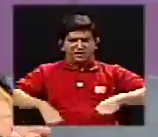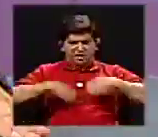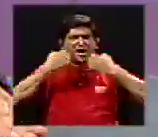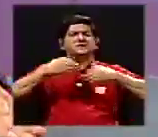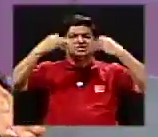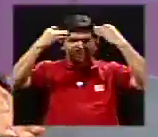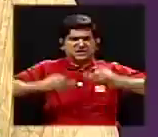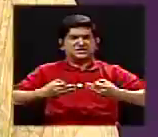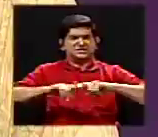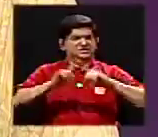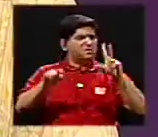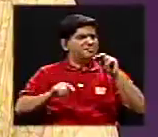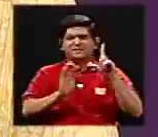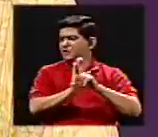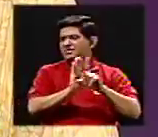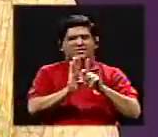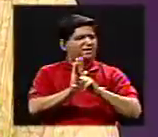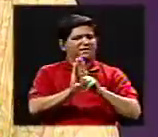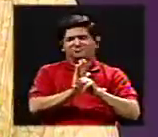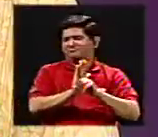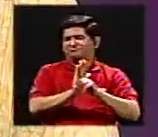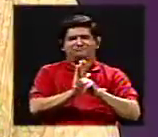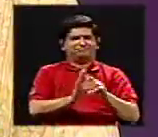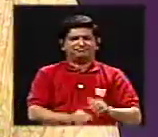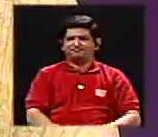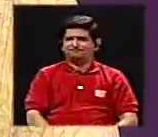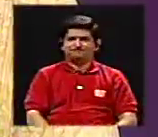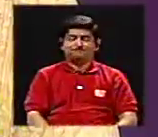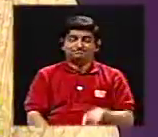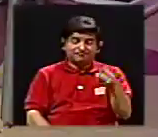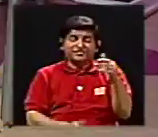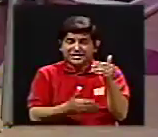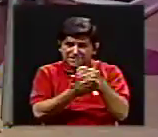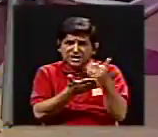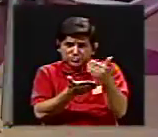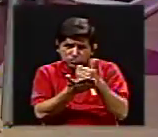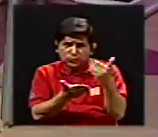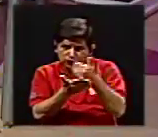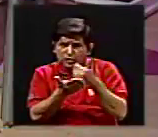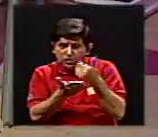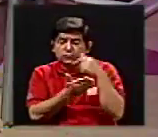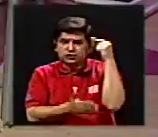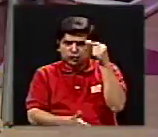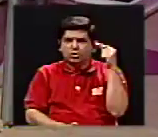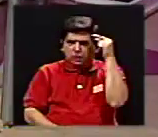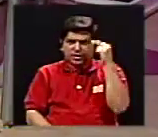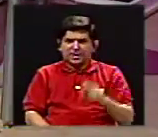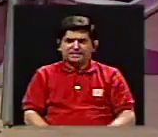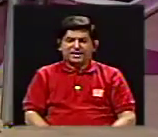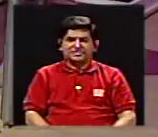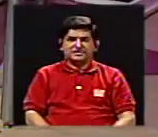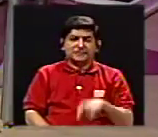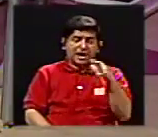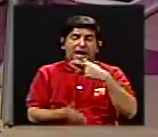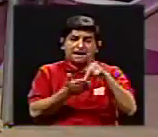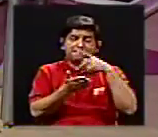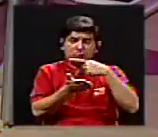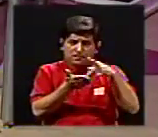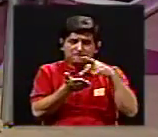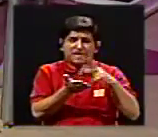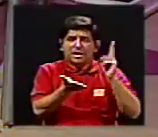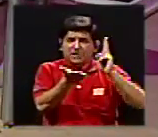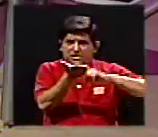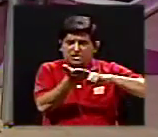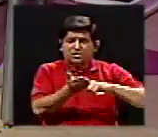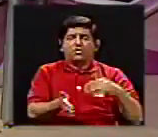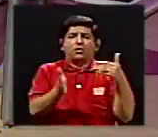nivel de decreto, pero no a nivel de ley. Y estos recursos que lógicamente se captan por el cobro de estos cánones,